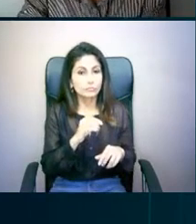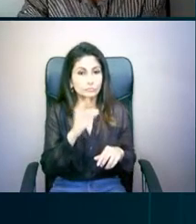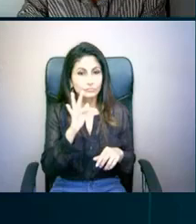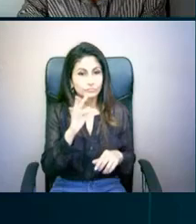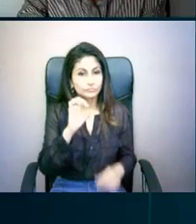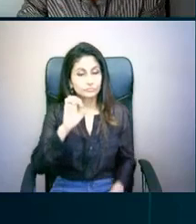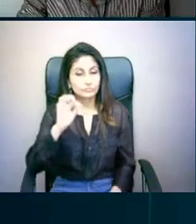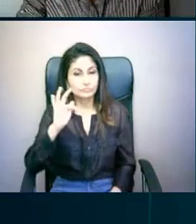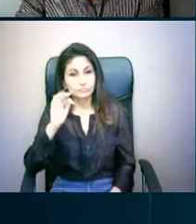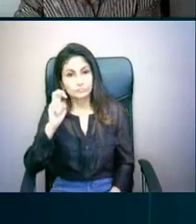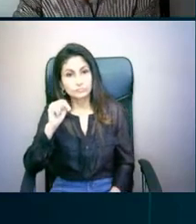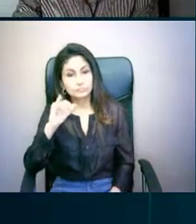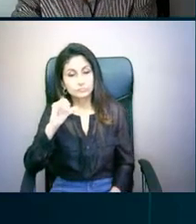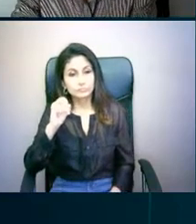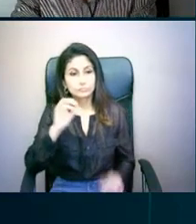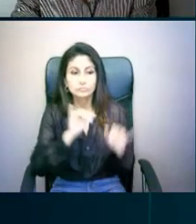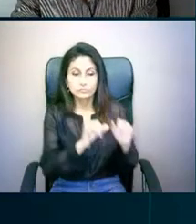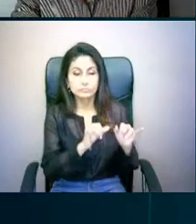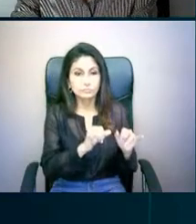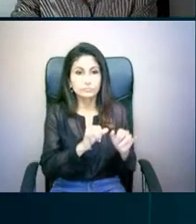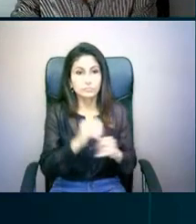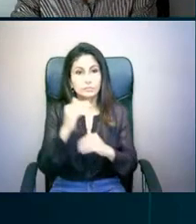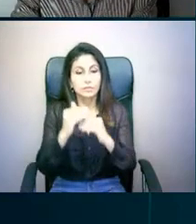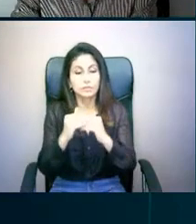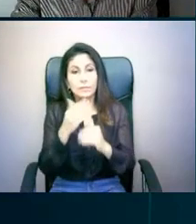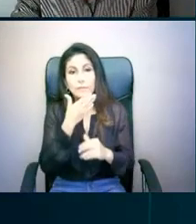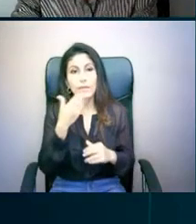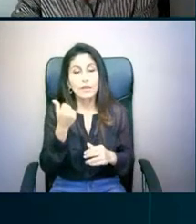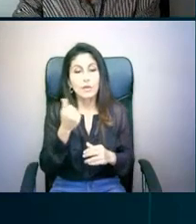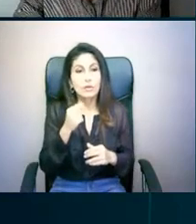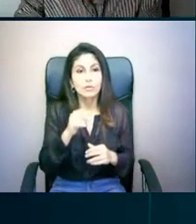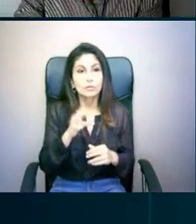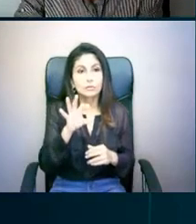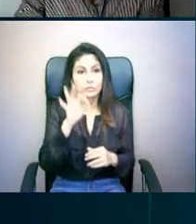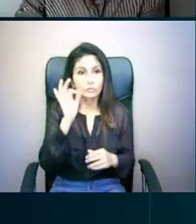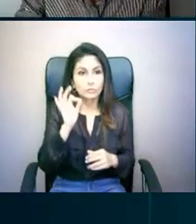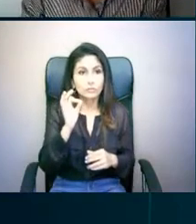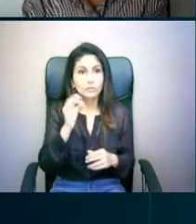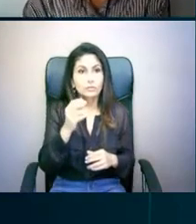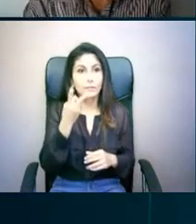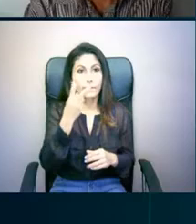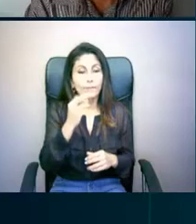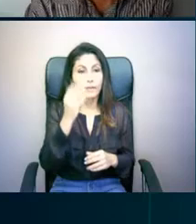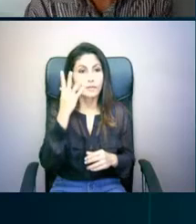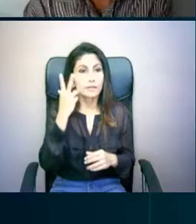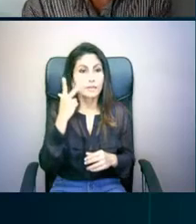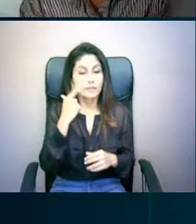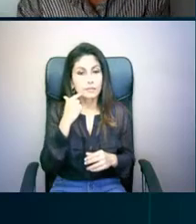mejor trabajar para tiempos de retenciones de hidráulico de 20 días.